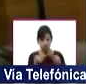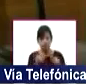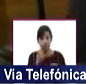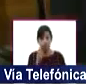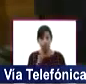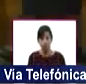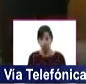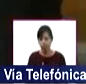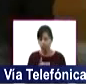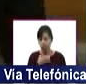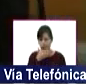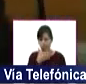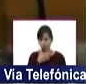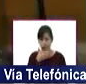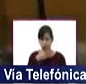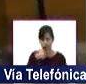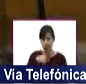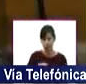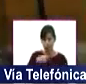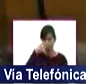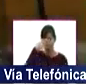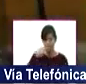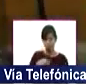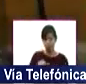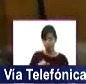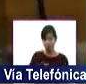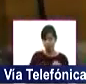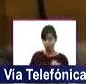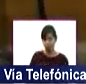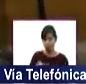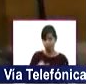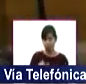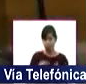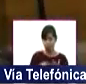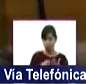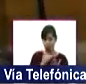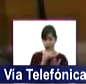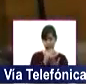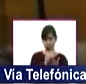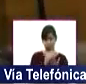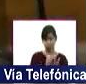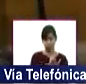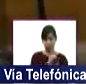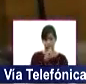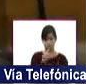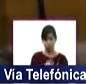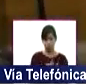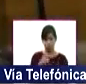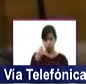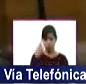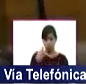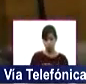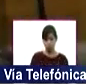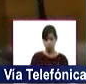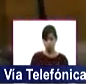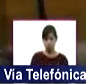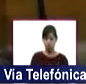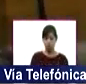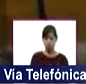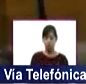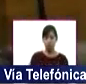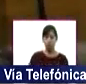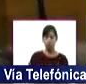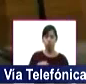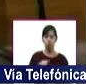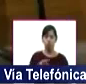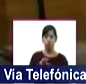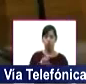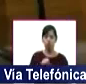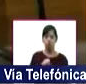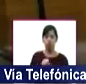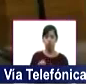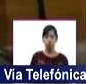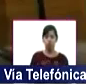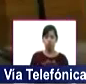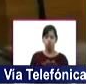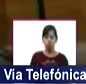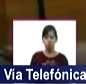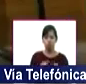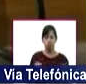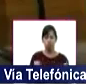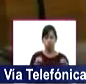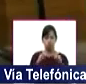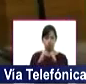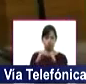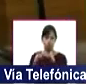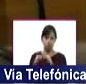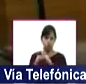un marco muestral todavía muy imperfecto. El marco muestral es la delimitación de la población a la que se quiere